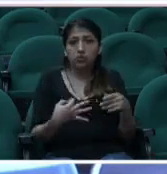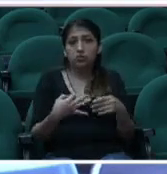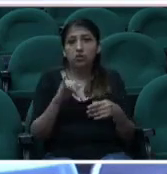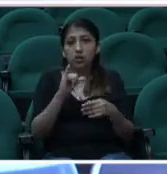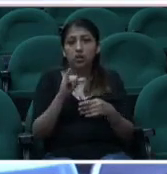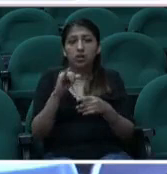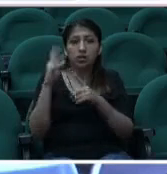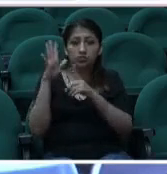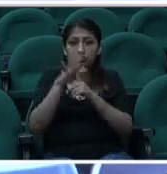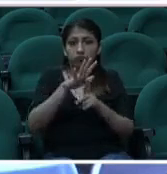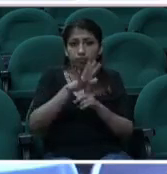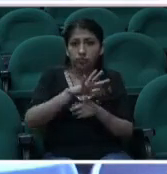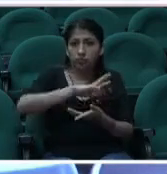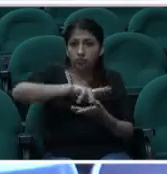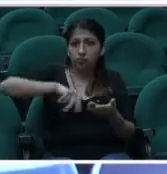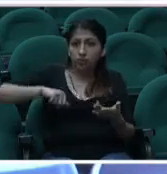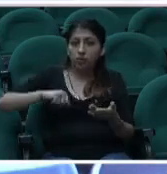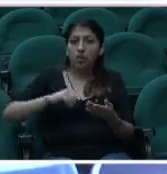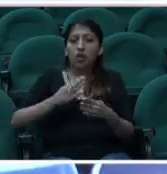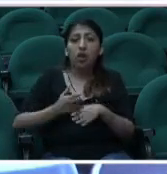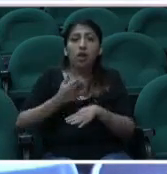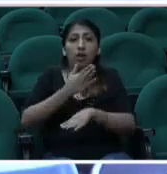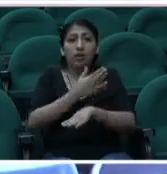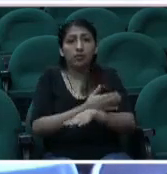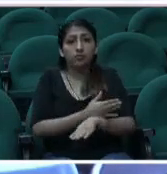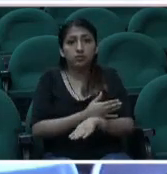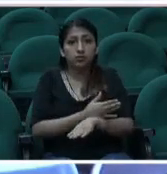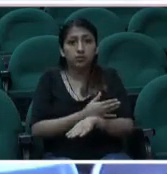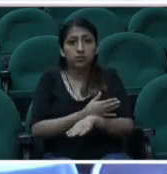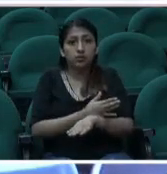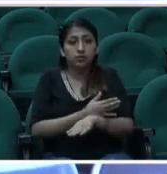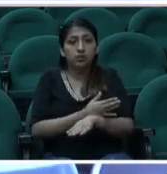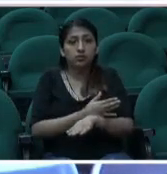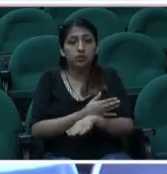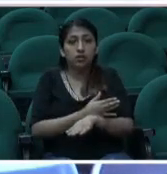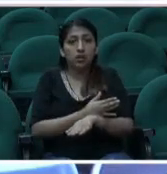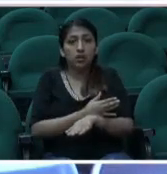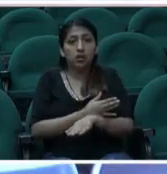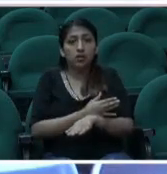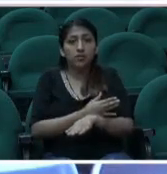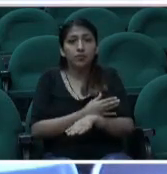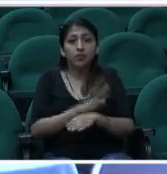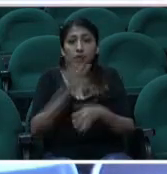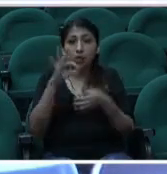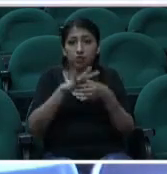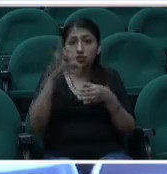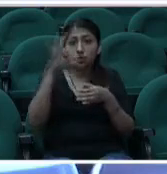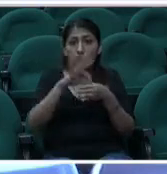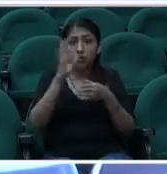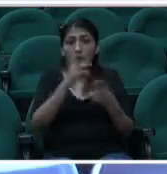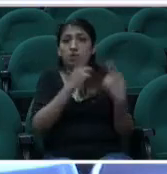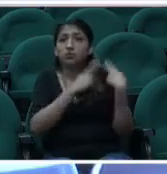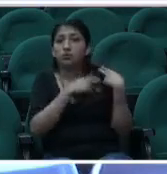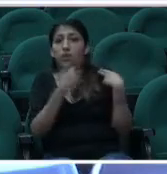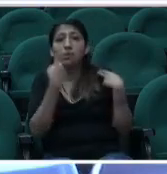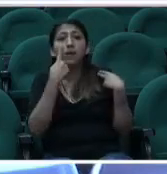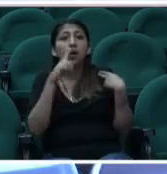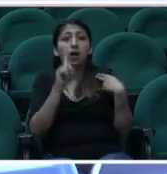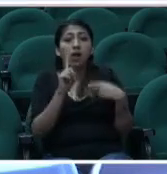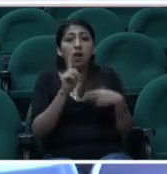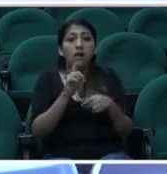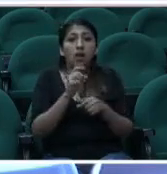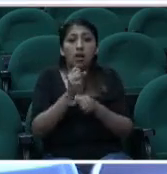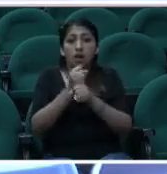corrupción no sin antes no sin antes vamos a hacer el sorteo respectivo para